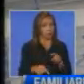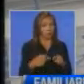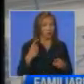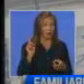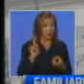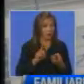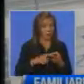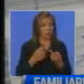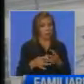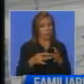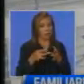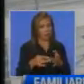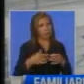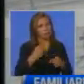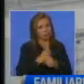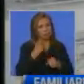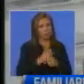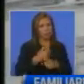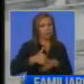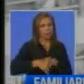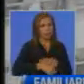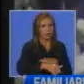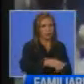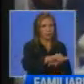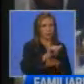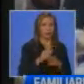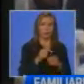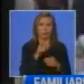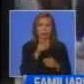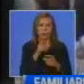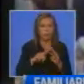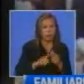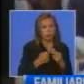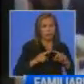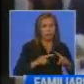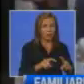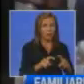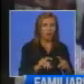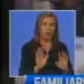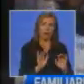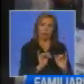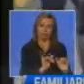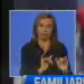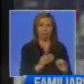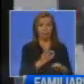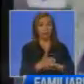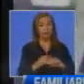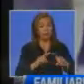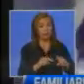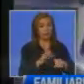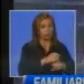con normalidad mientras inicien las investigaciones y, dependiendo del grado de vinculación en